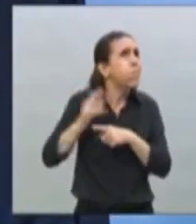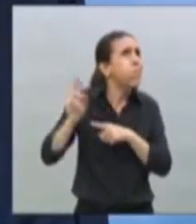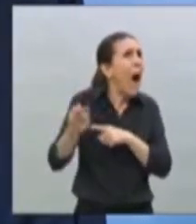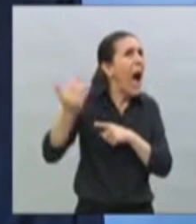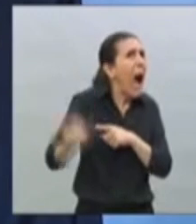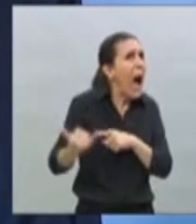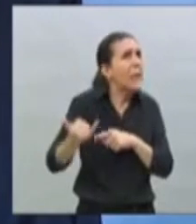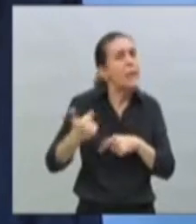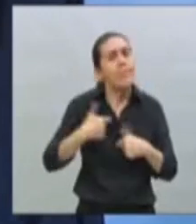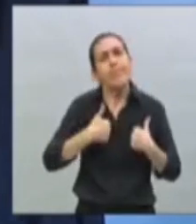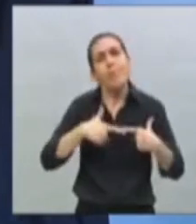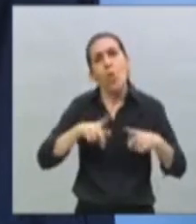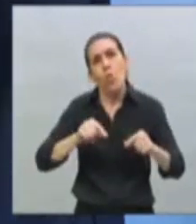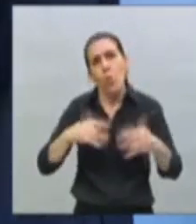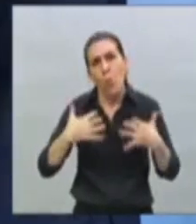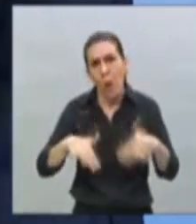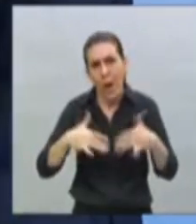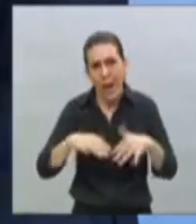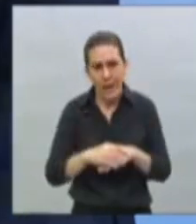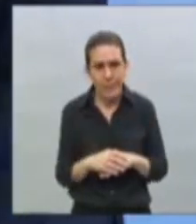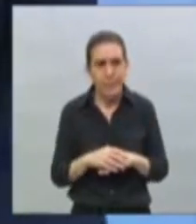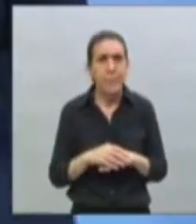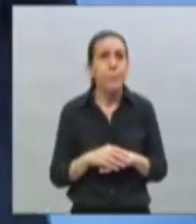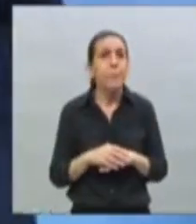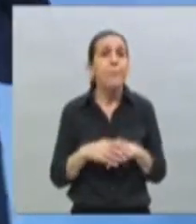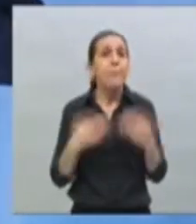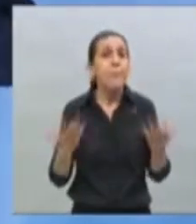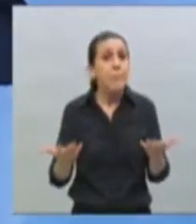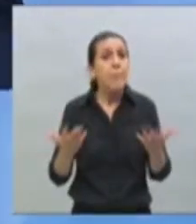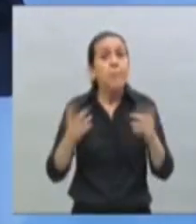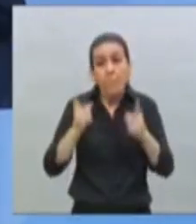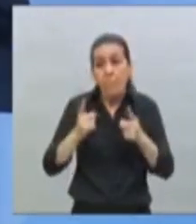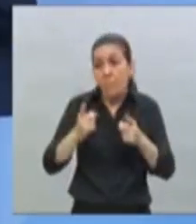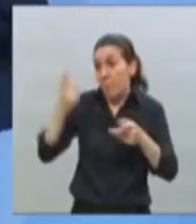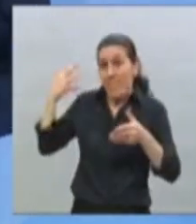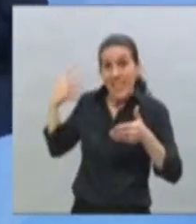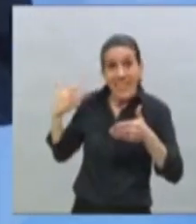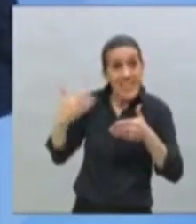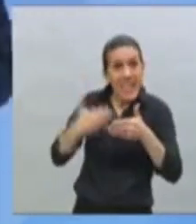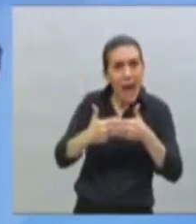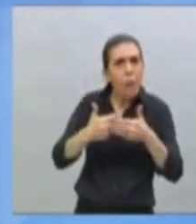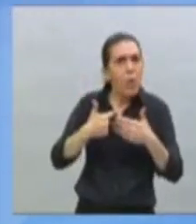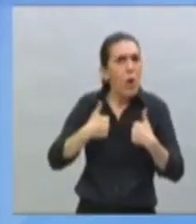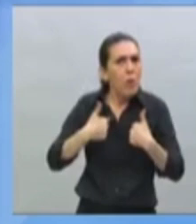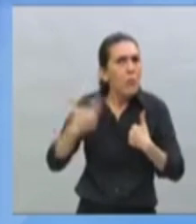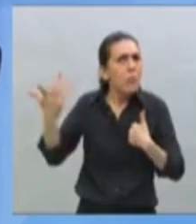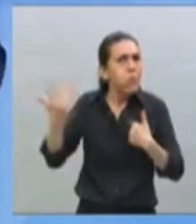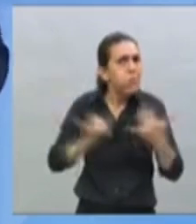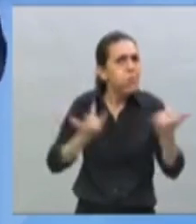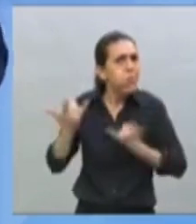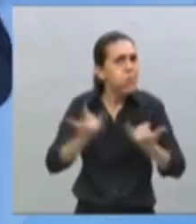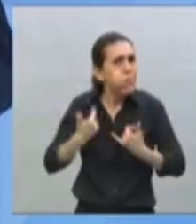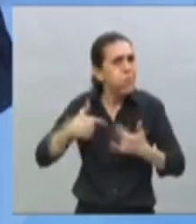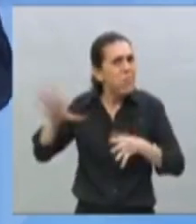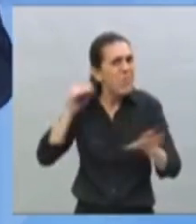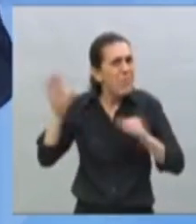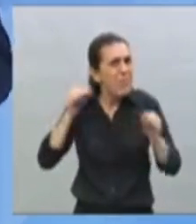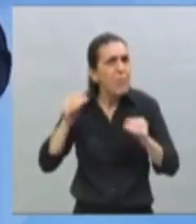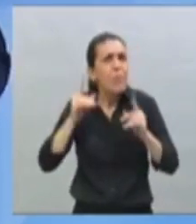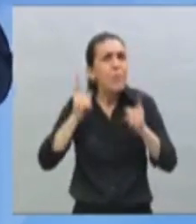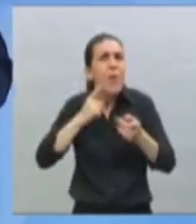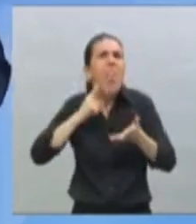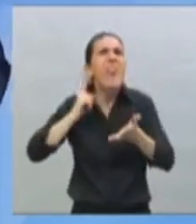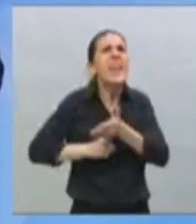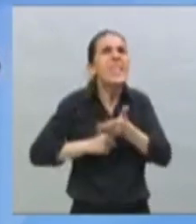enfermedad. Ahora bien, todo este tiempo escuché decir que todas estas medidas son